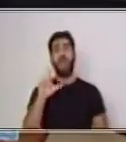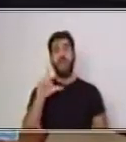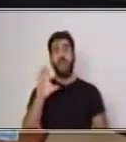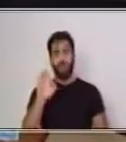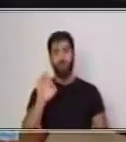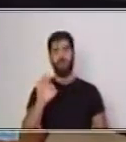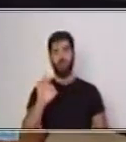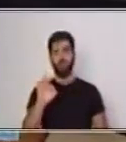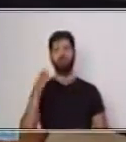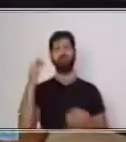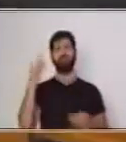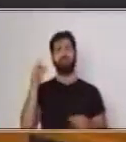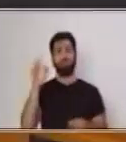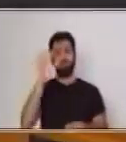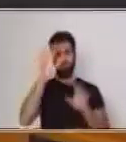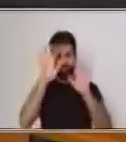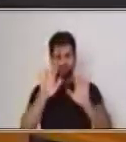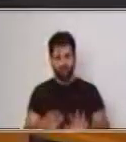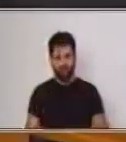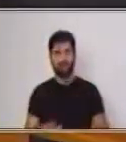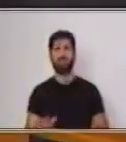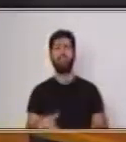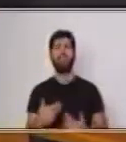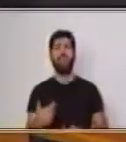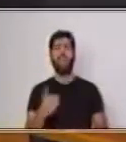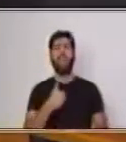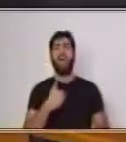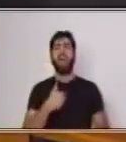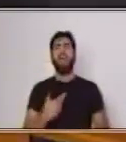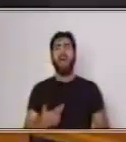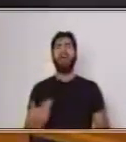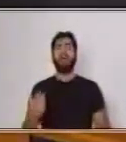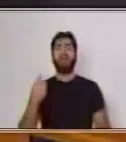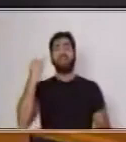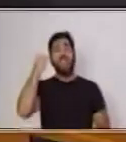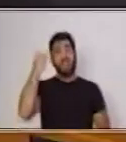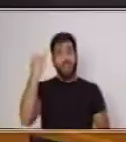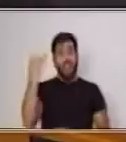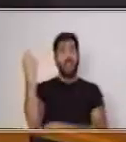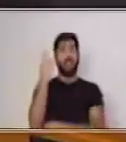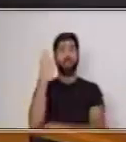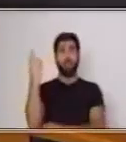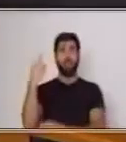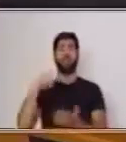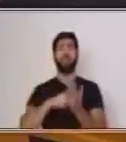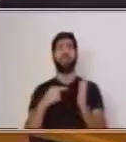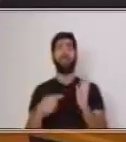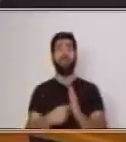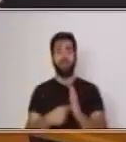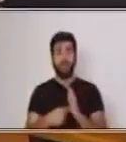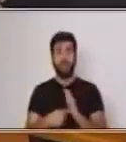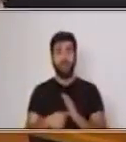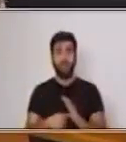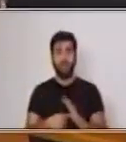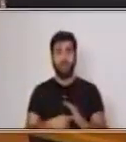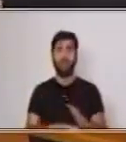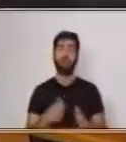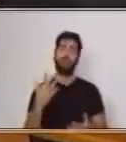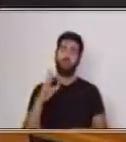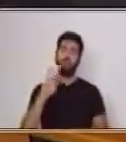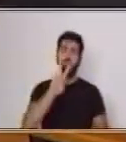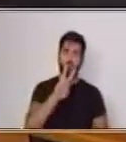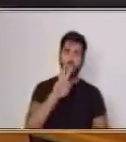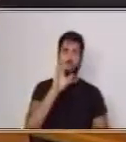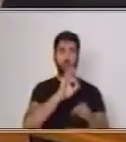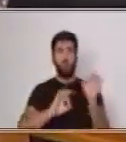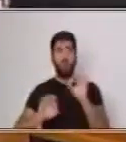En un texto paralelo vamos a ubicar que las ideas principales van a ser dos o